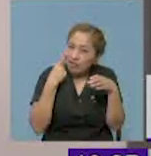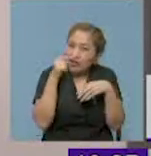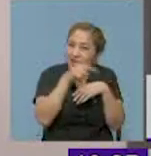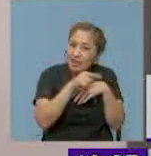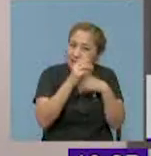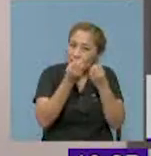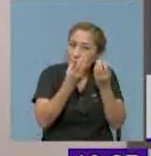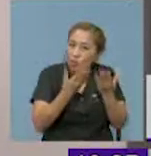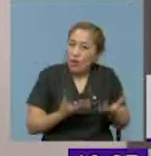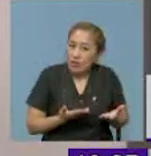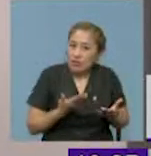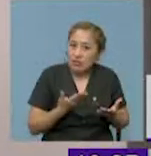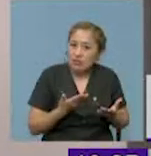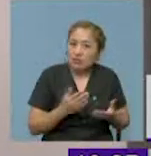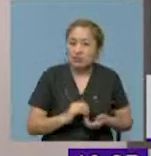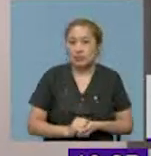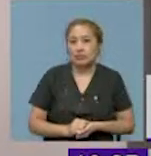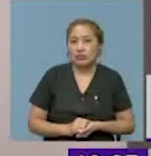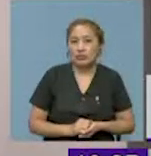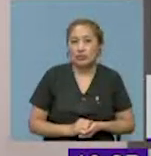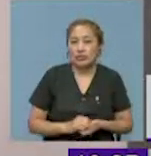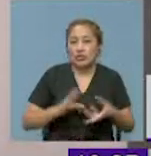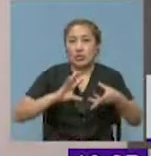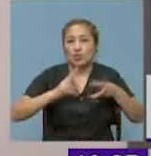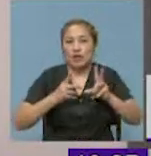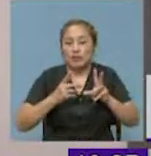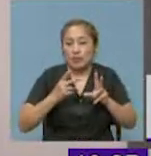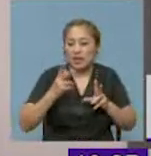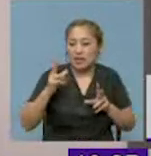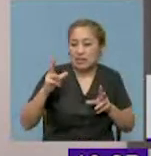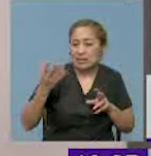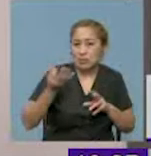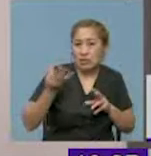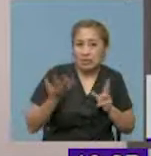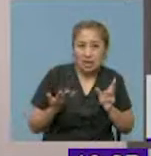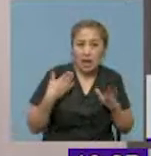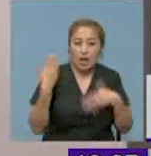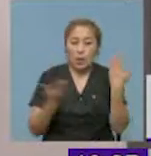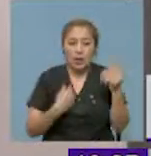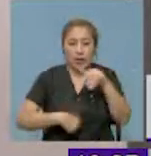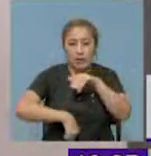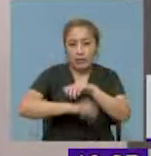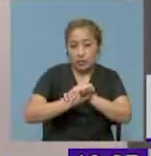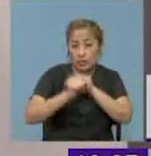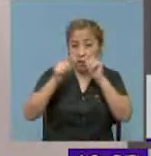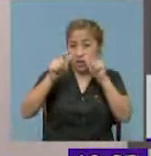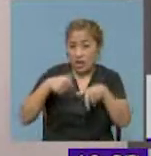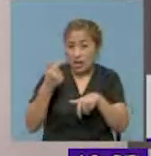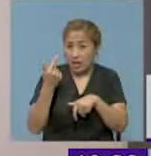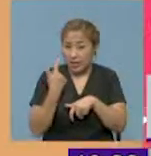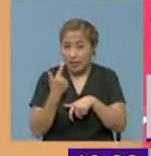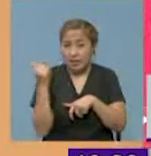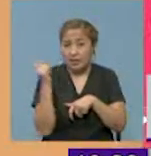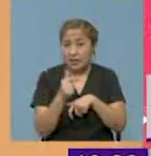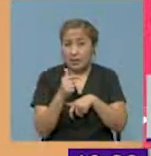son de una manera particular a la hora de jugar al fútbol y acá te va a tocar ahora justo